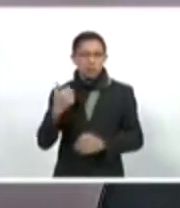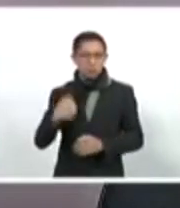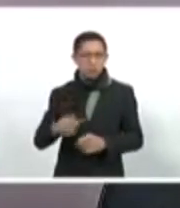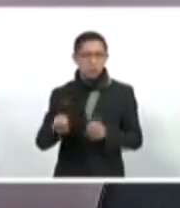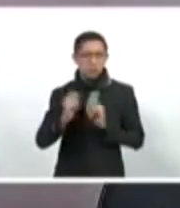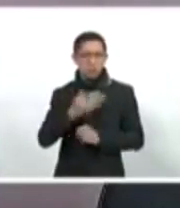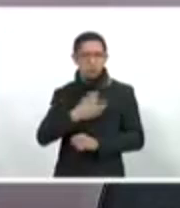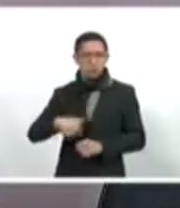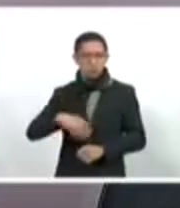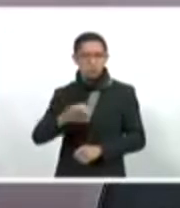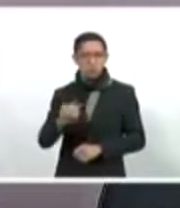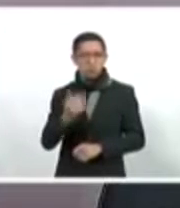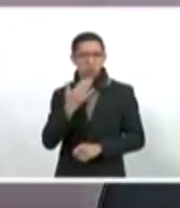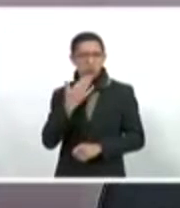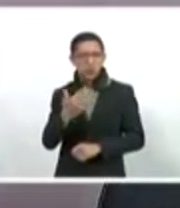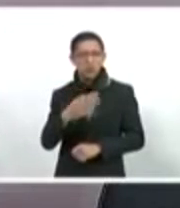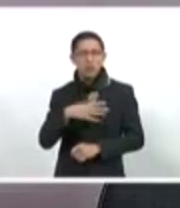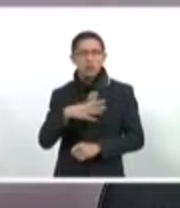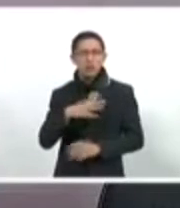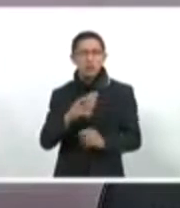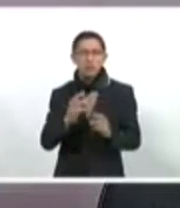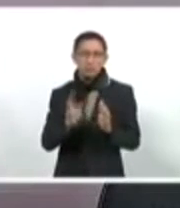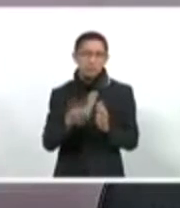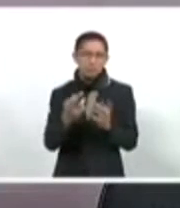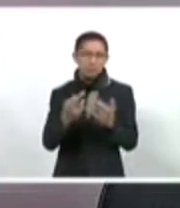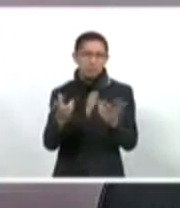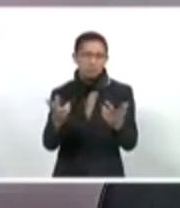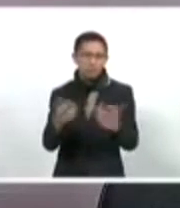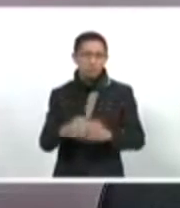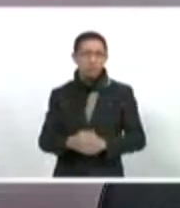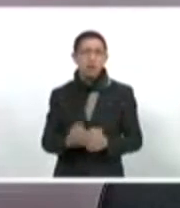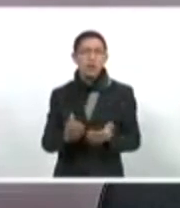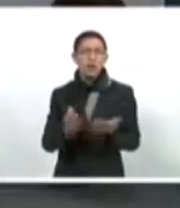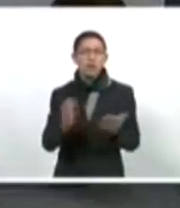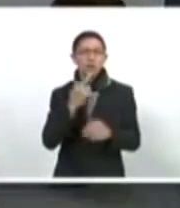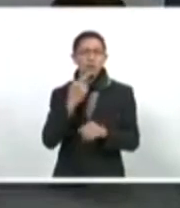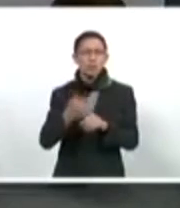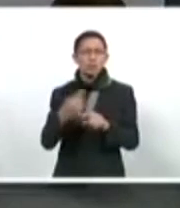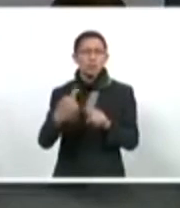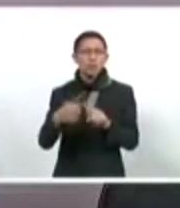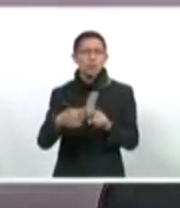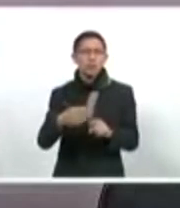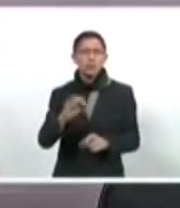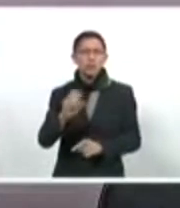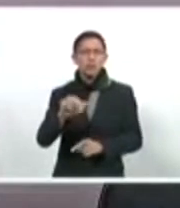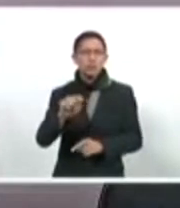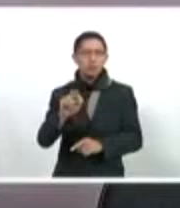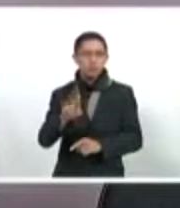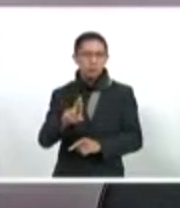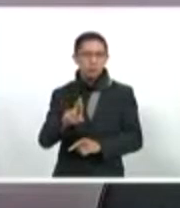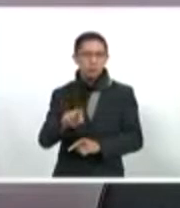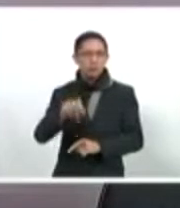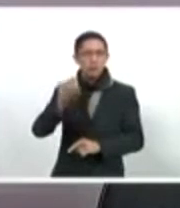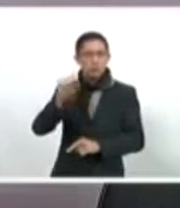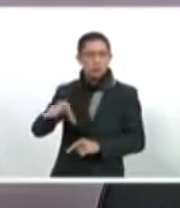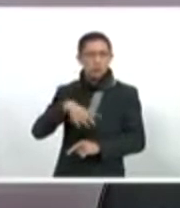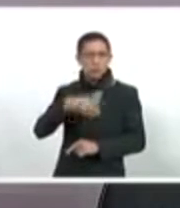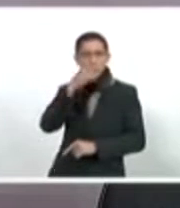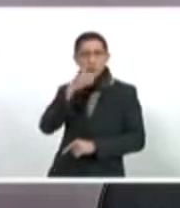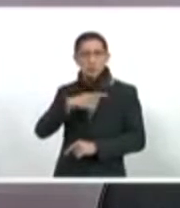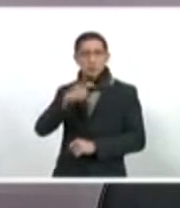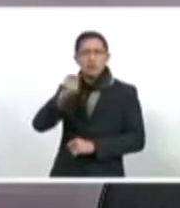La carretera es ahora responsabilidad de Fonatur. Y Fonatur me ha